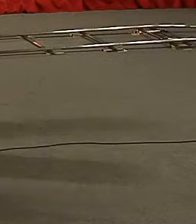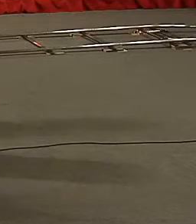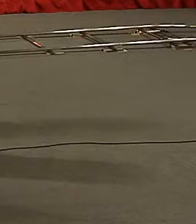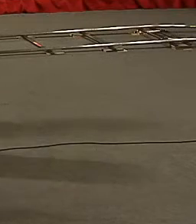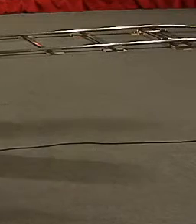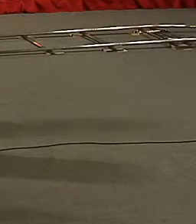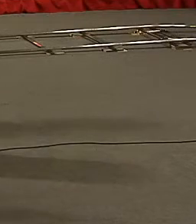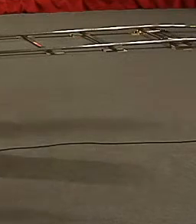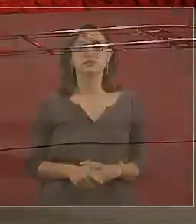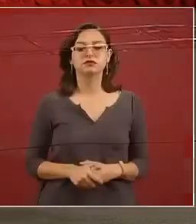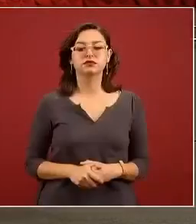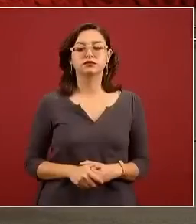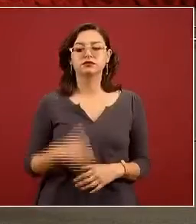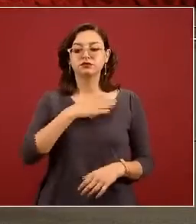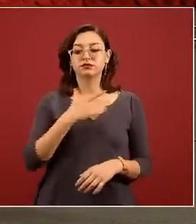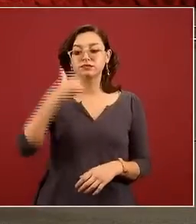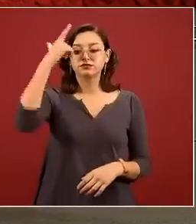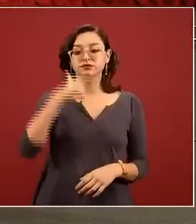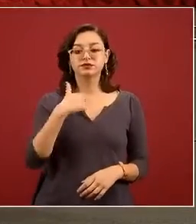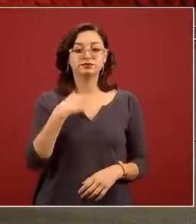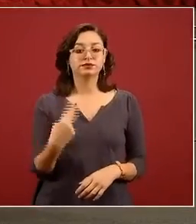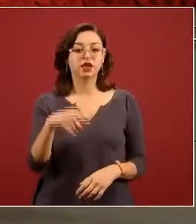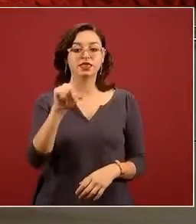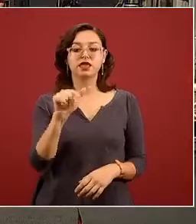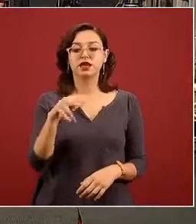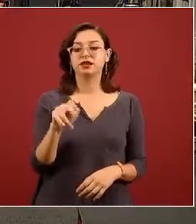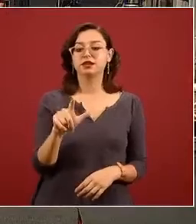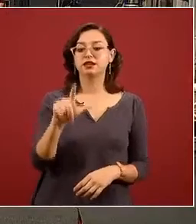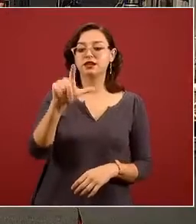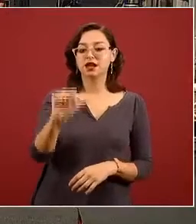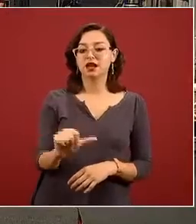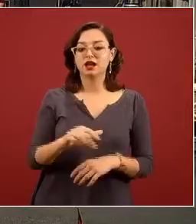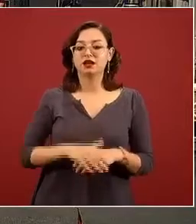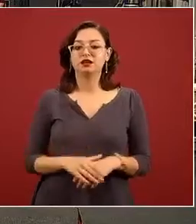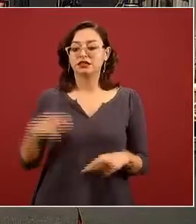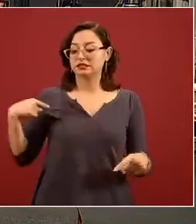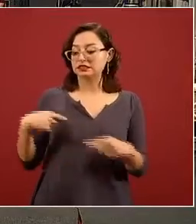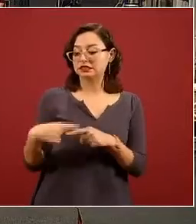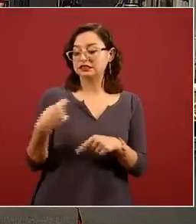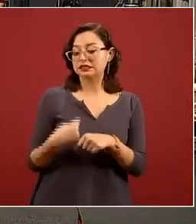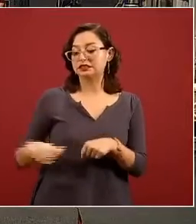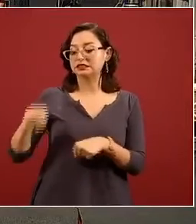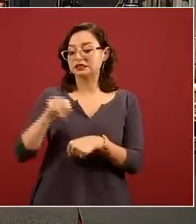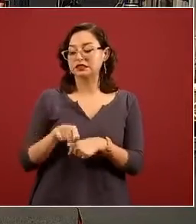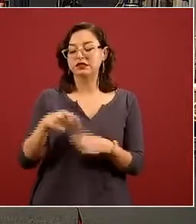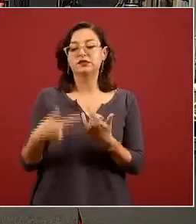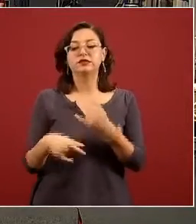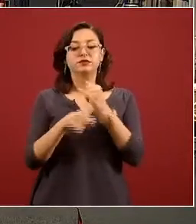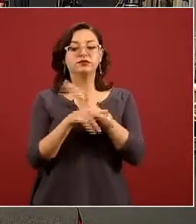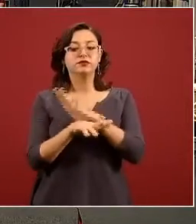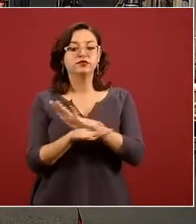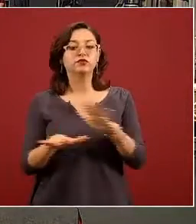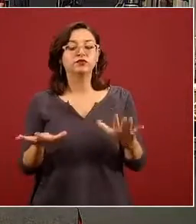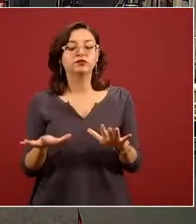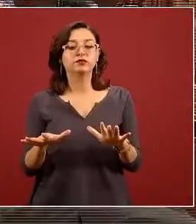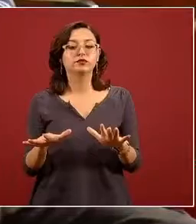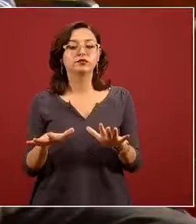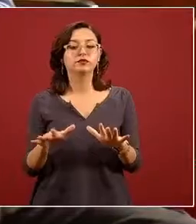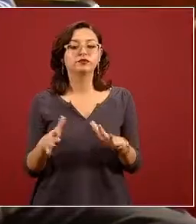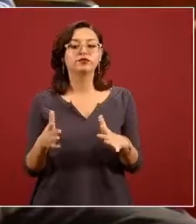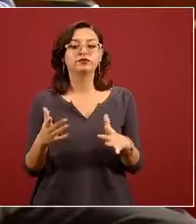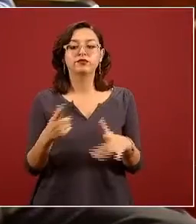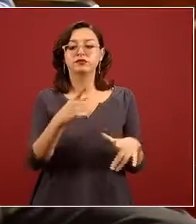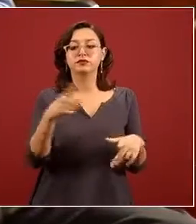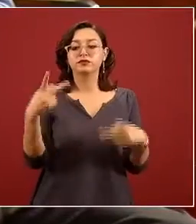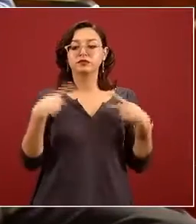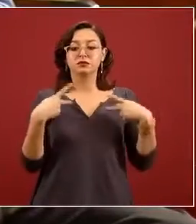Buenas noches, Dariela Pastrana, de Pie de Página. Esta semana hemos tenido información de algunas